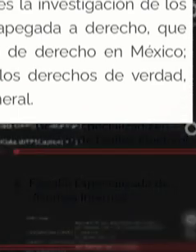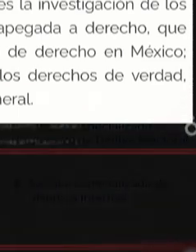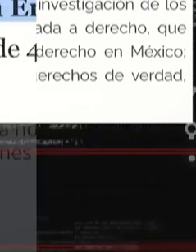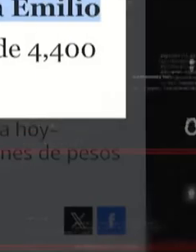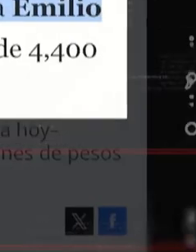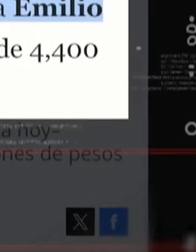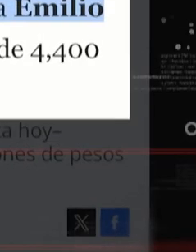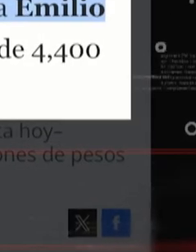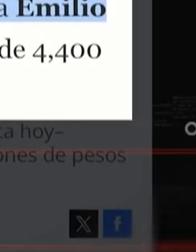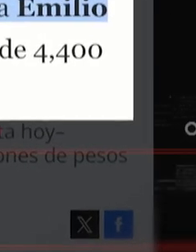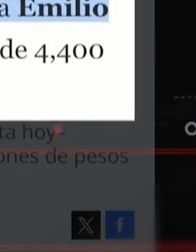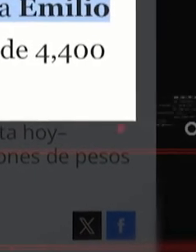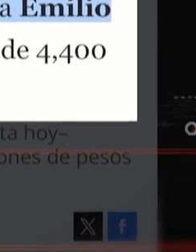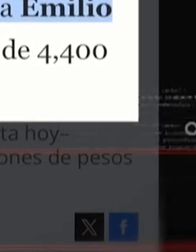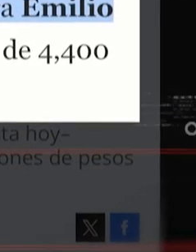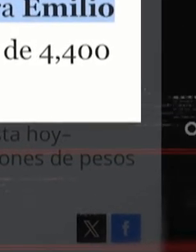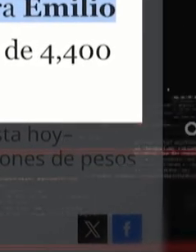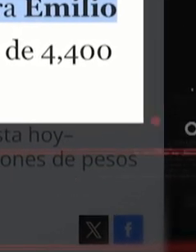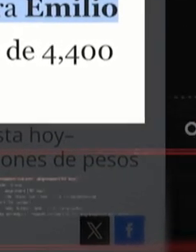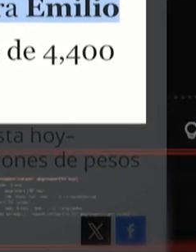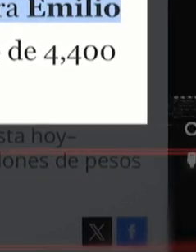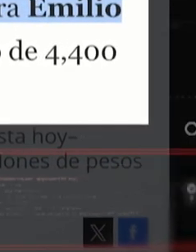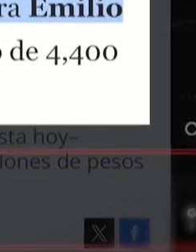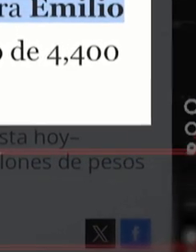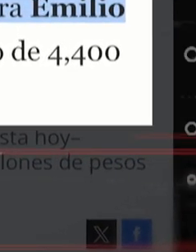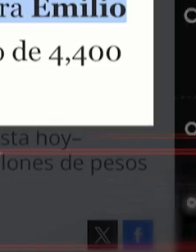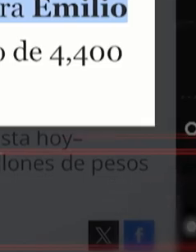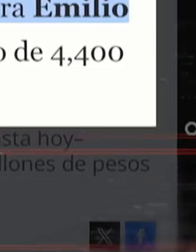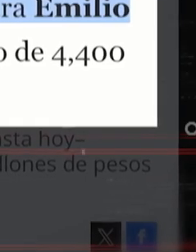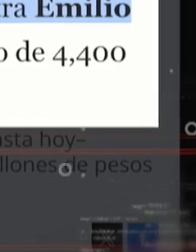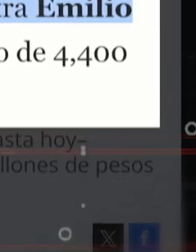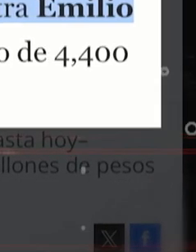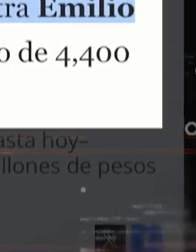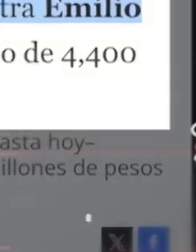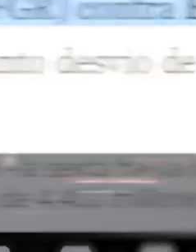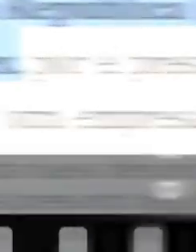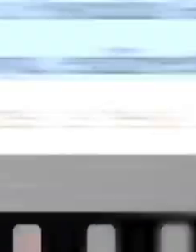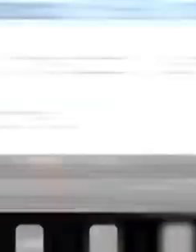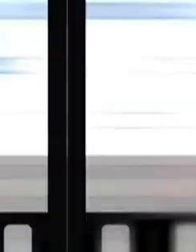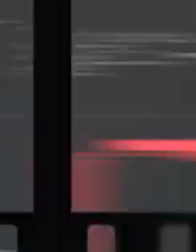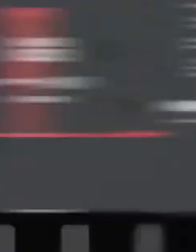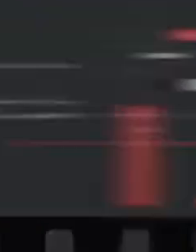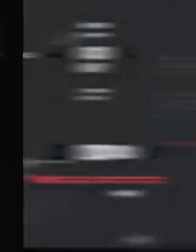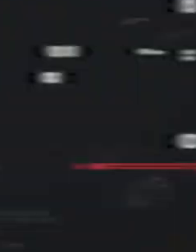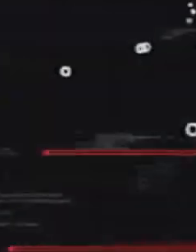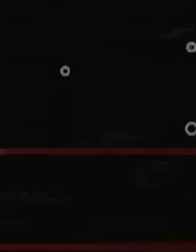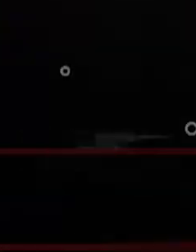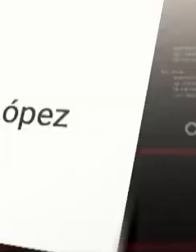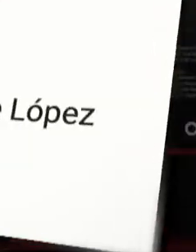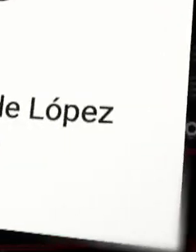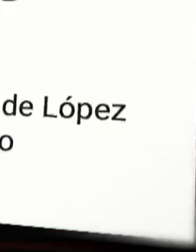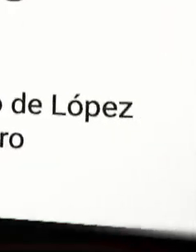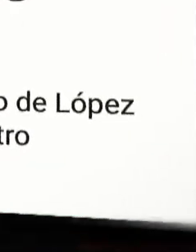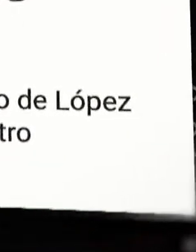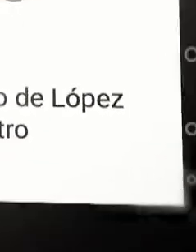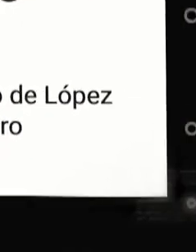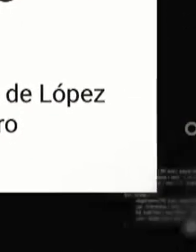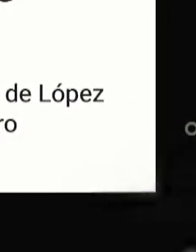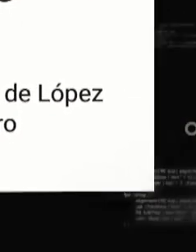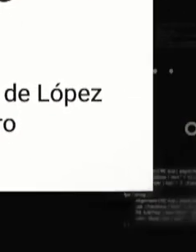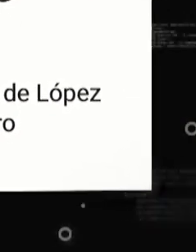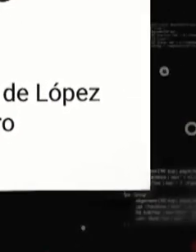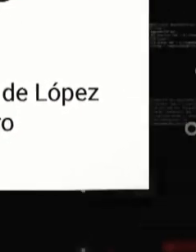presentó las denuncias en la Fiscalía y fue esta quien las judicializó. 3. Falso que el gobierno de México